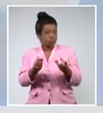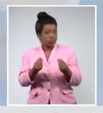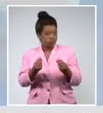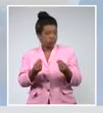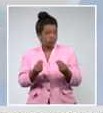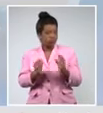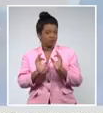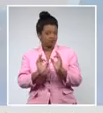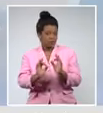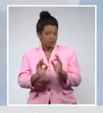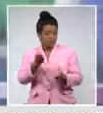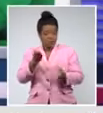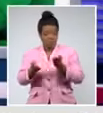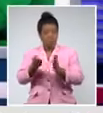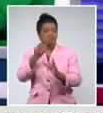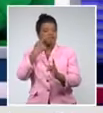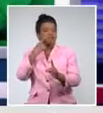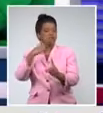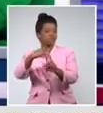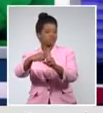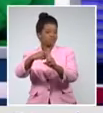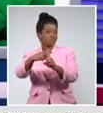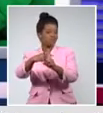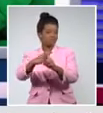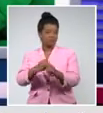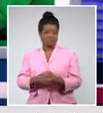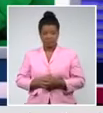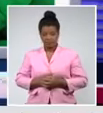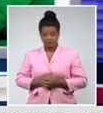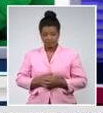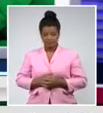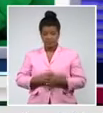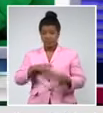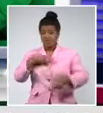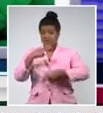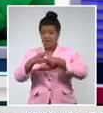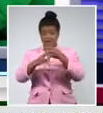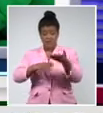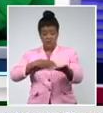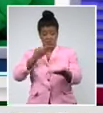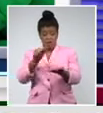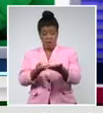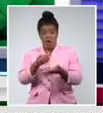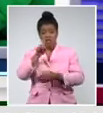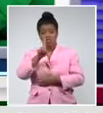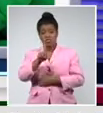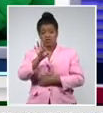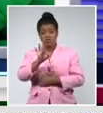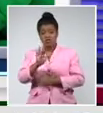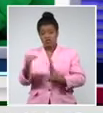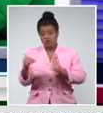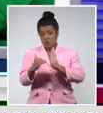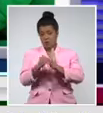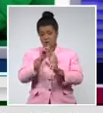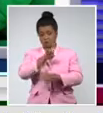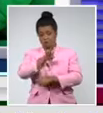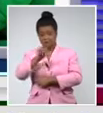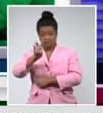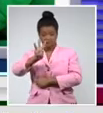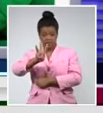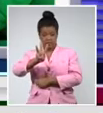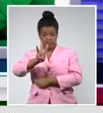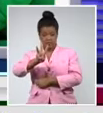entonces el balance es positivo. Se procesaron 18.113 muestras para